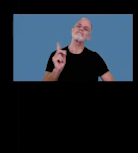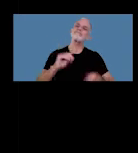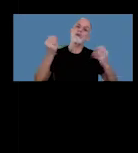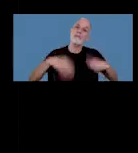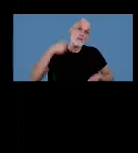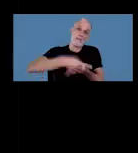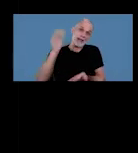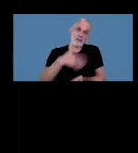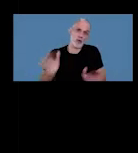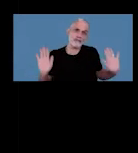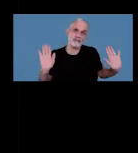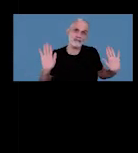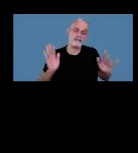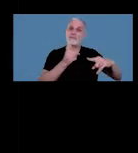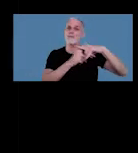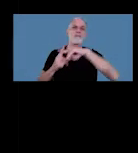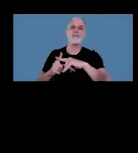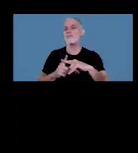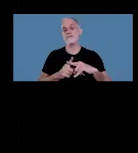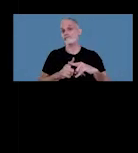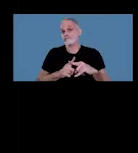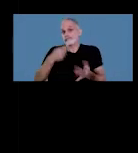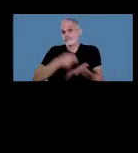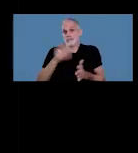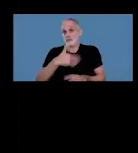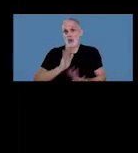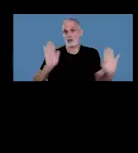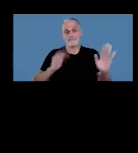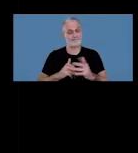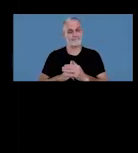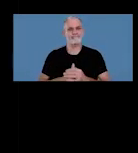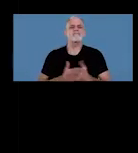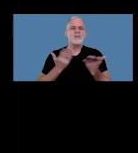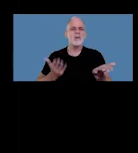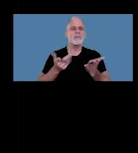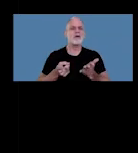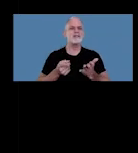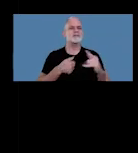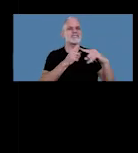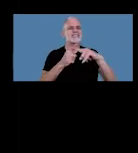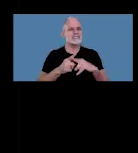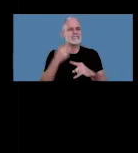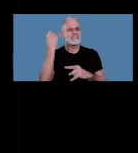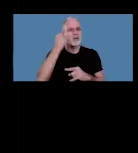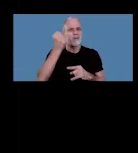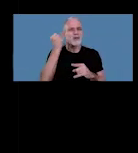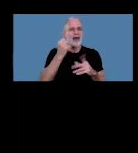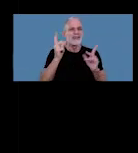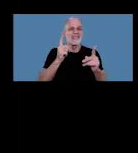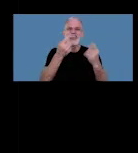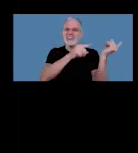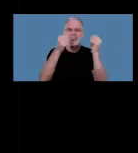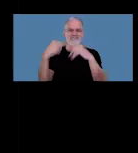exención. Entonces pasaría a estar grabado todo. Es por eso que hacemos tanto hincapié en